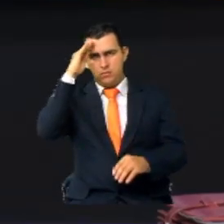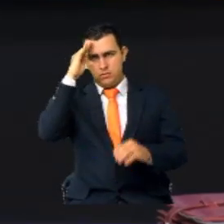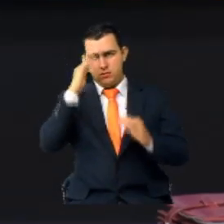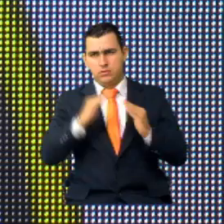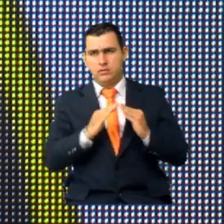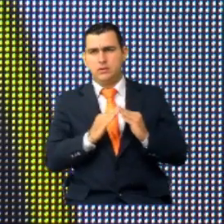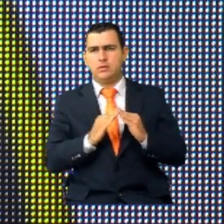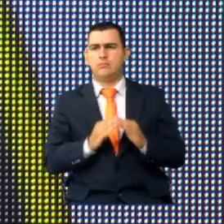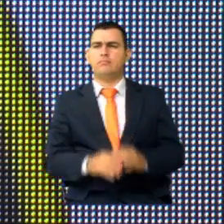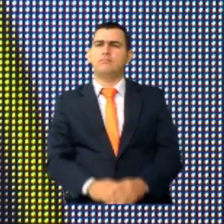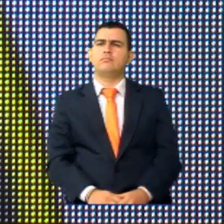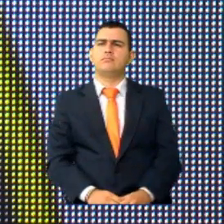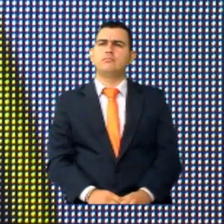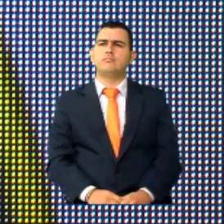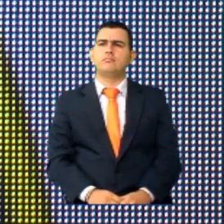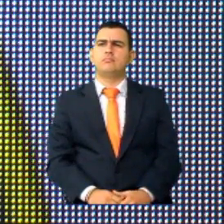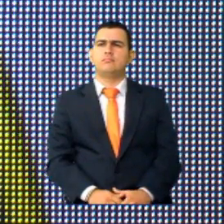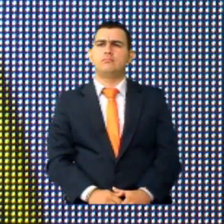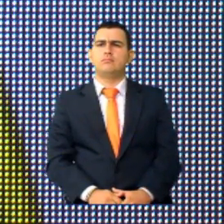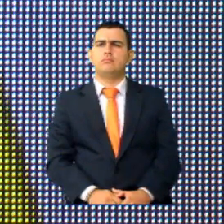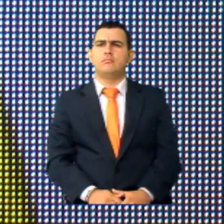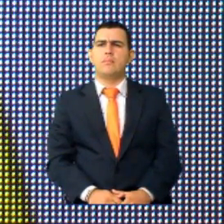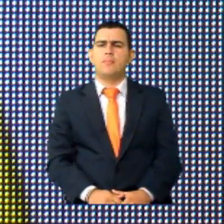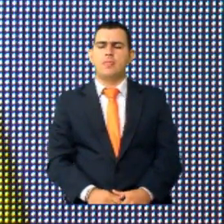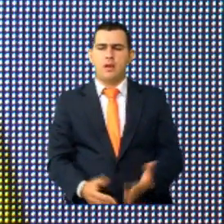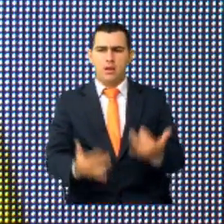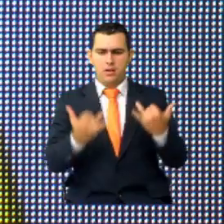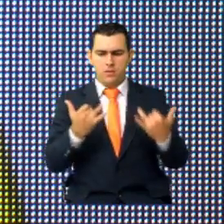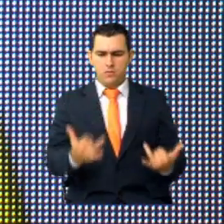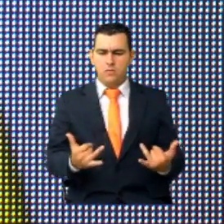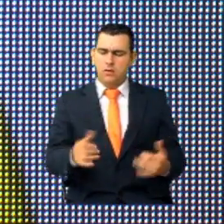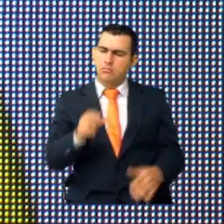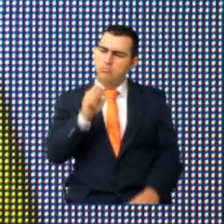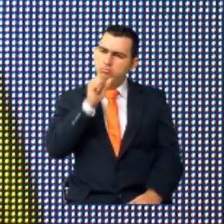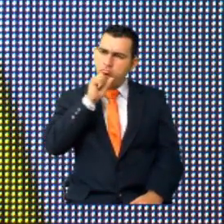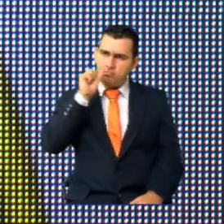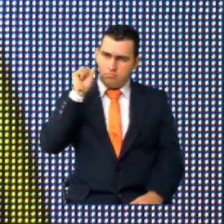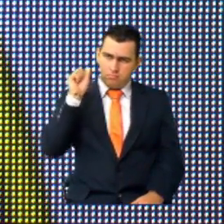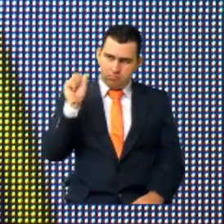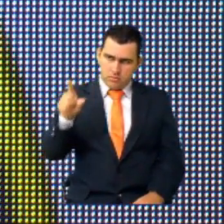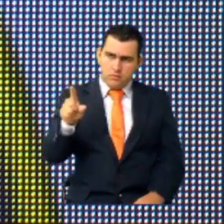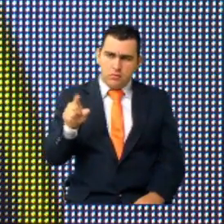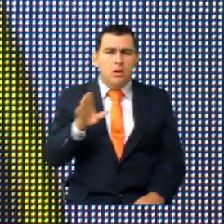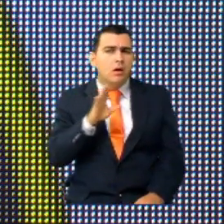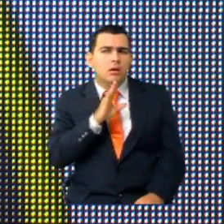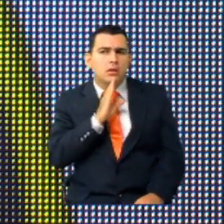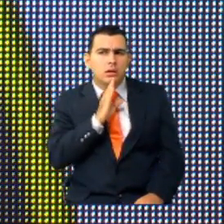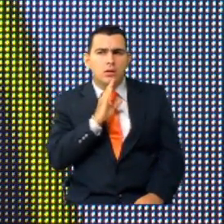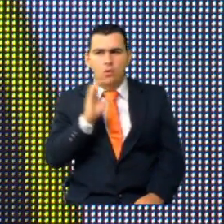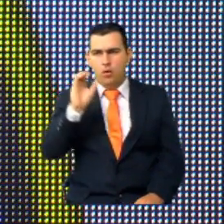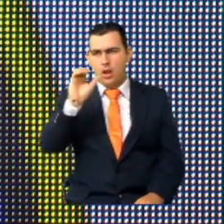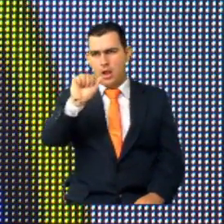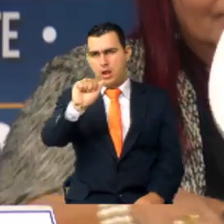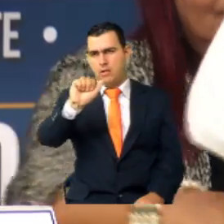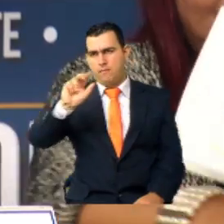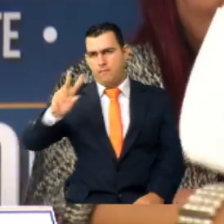todos. El turno ahora es para la pregunta que formula la periodista Yanny Rueda al candidato Álvaro